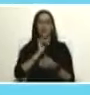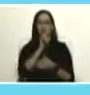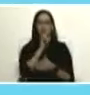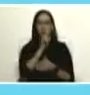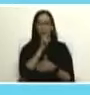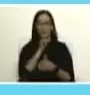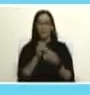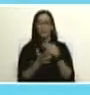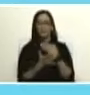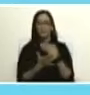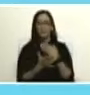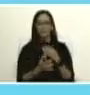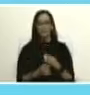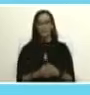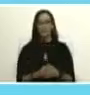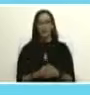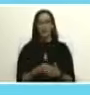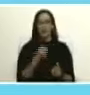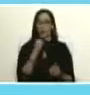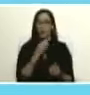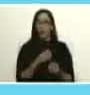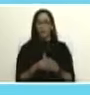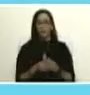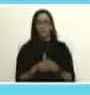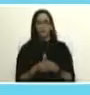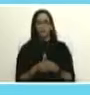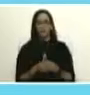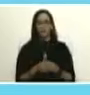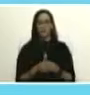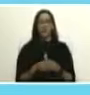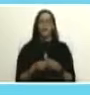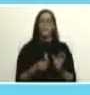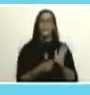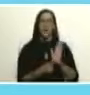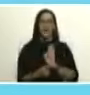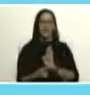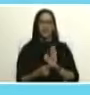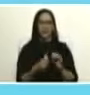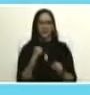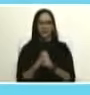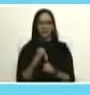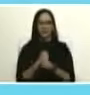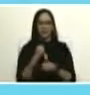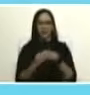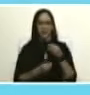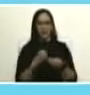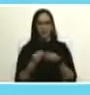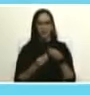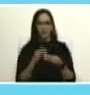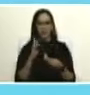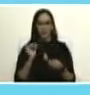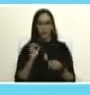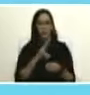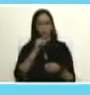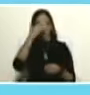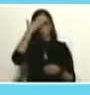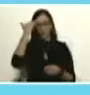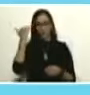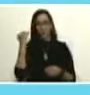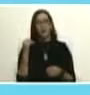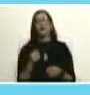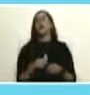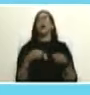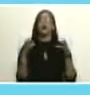Informática y Telemática. Bueno, muéstrame tremenda labor que han hecho las bricomiles, no se les olvide.